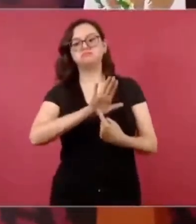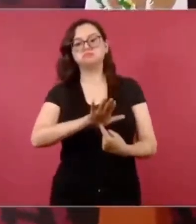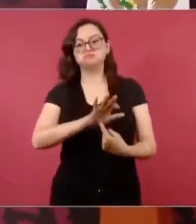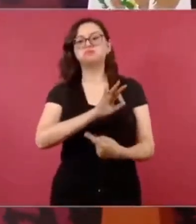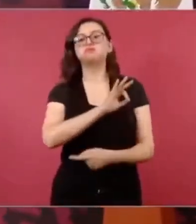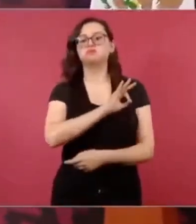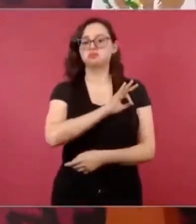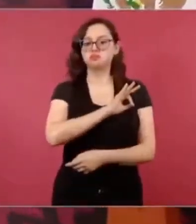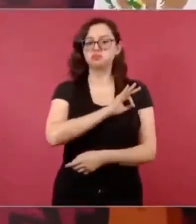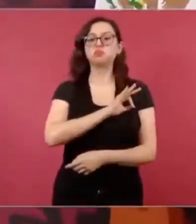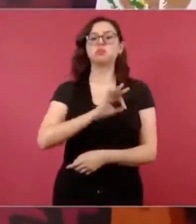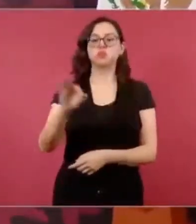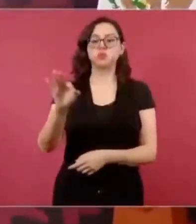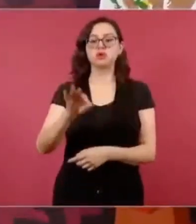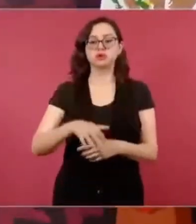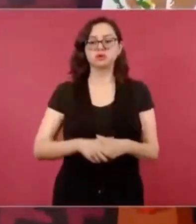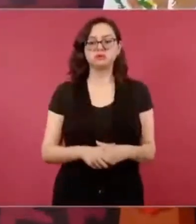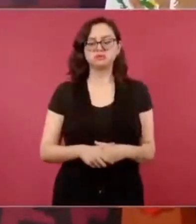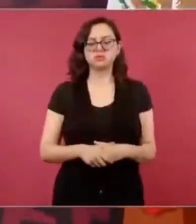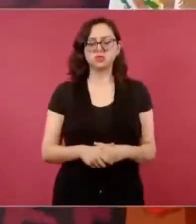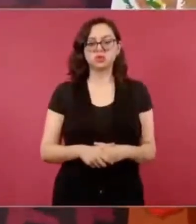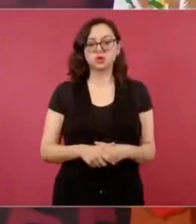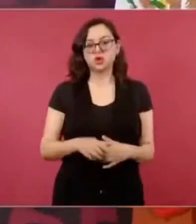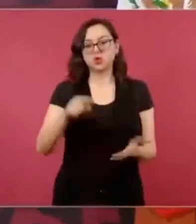Yo creo que podríamos el